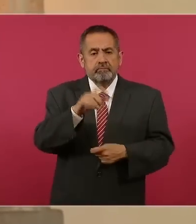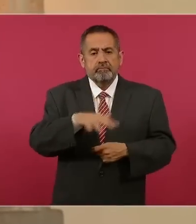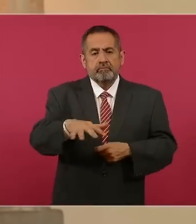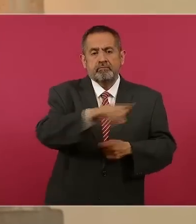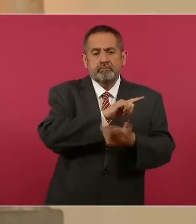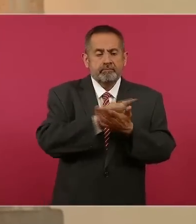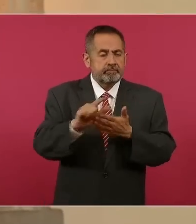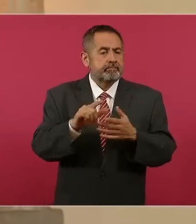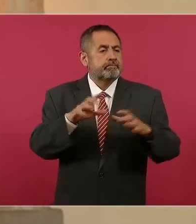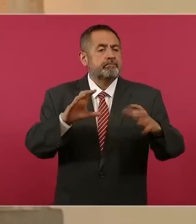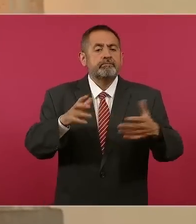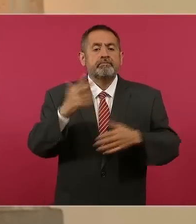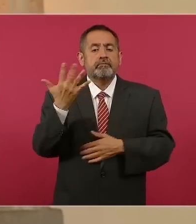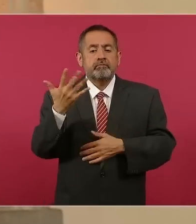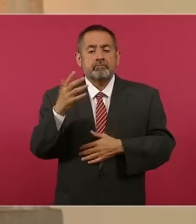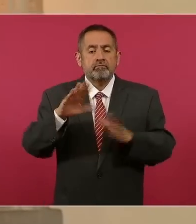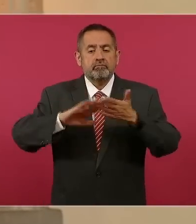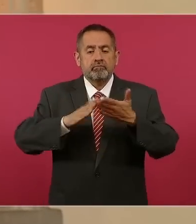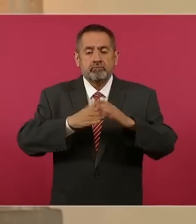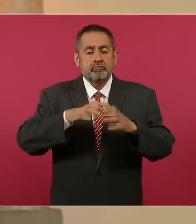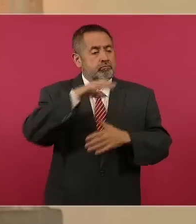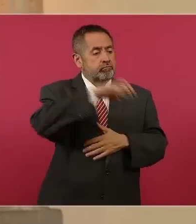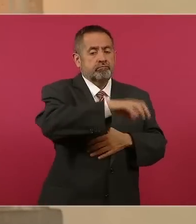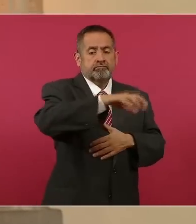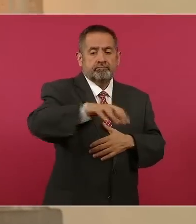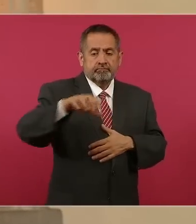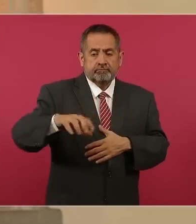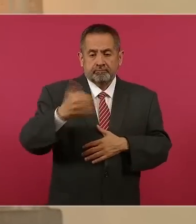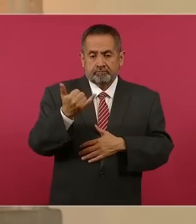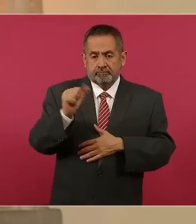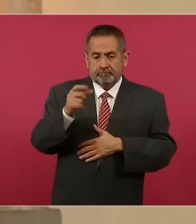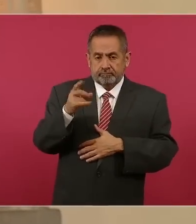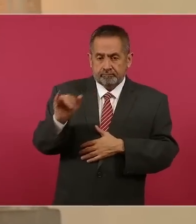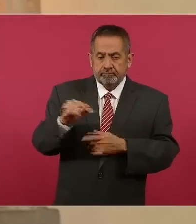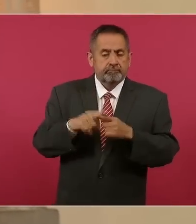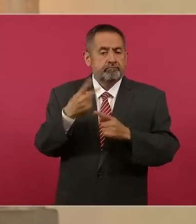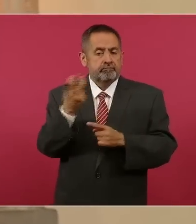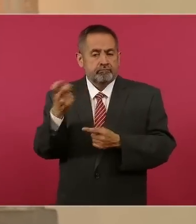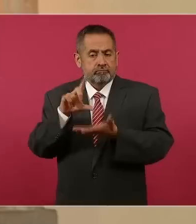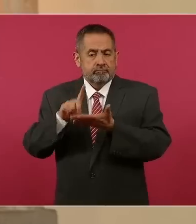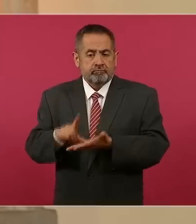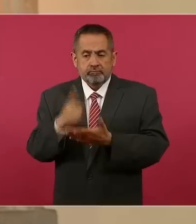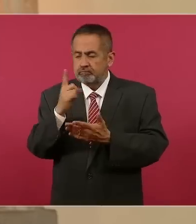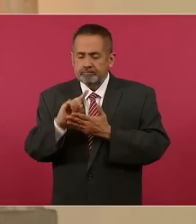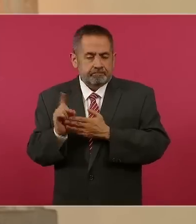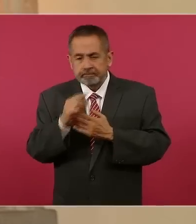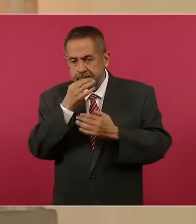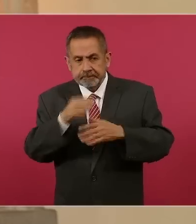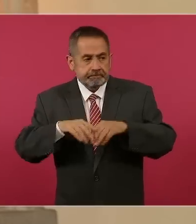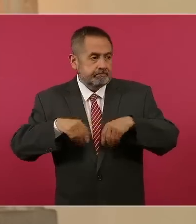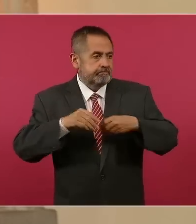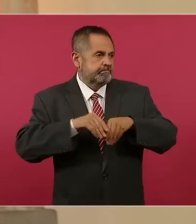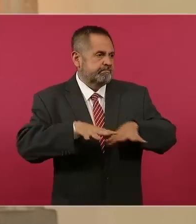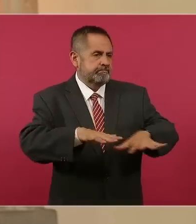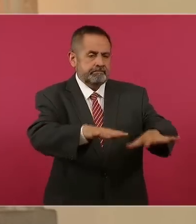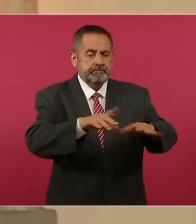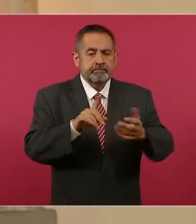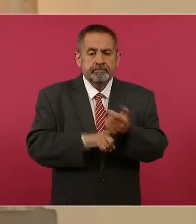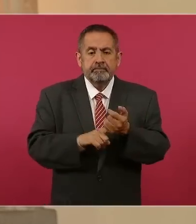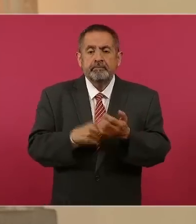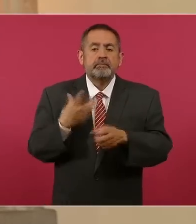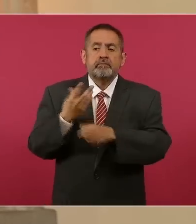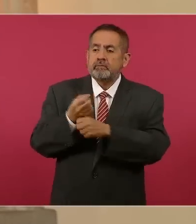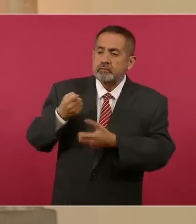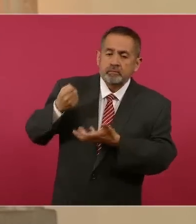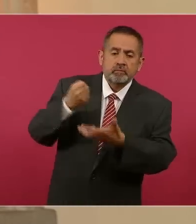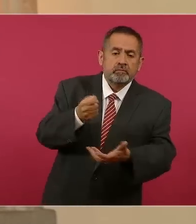más de 50 comunidades en el territorio yaqui, 200 litros por segundo, con una inversión total este acueducto de